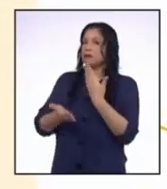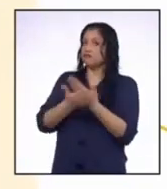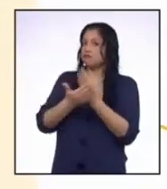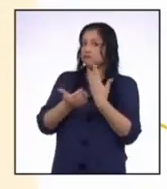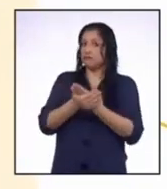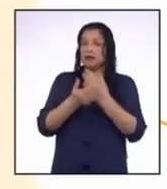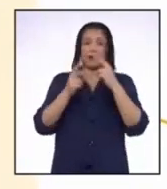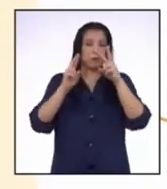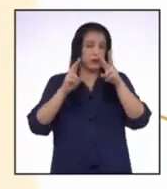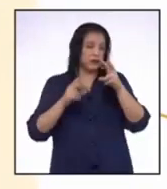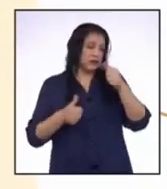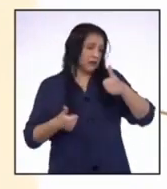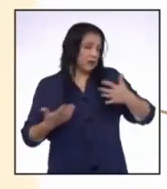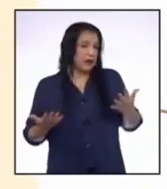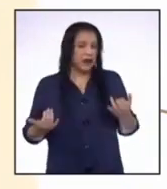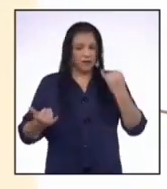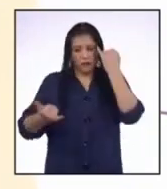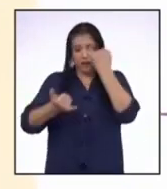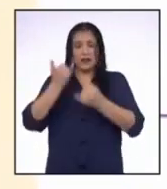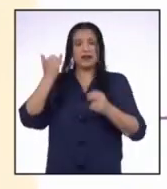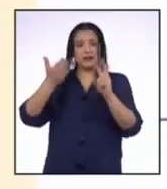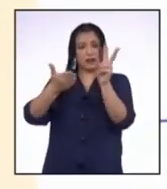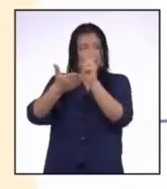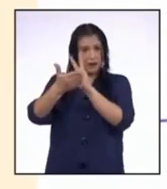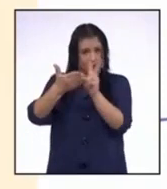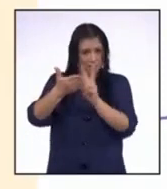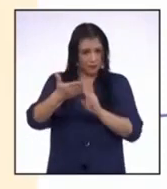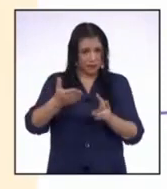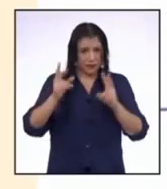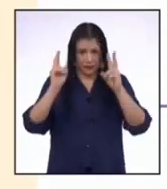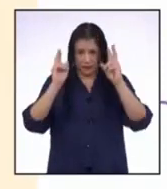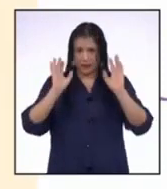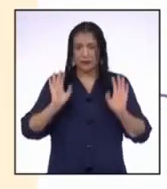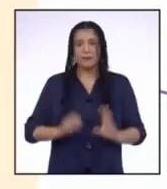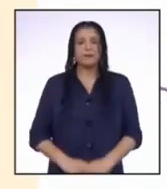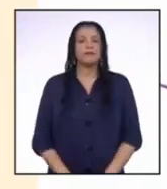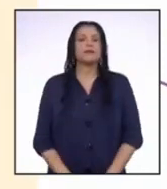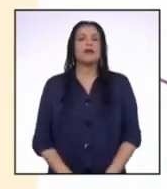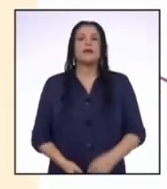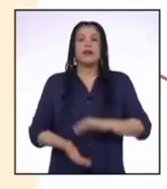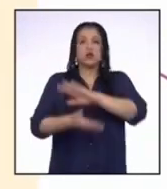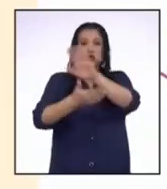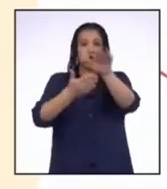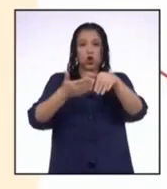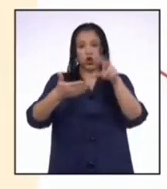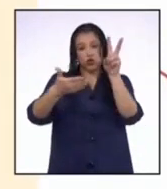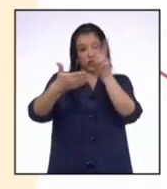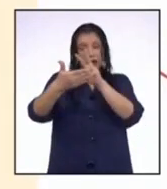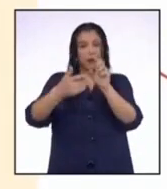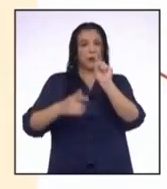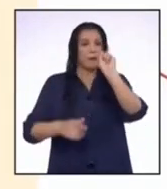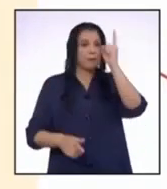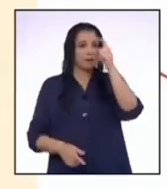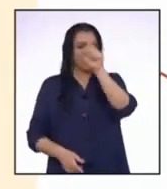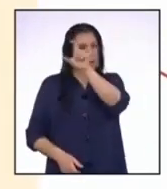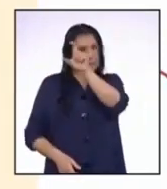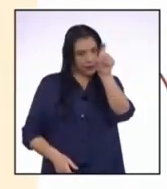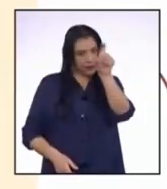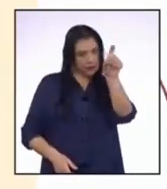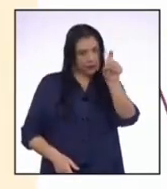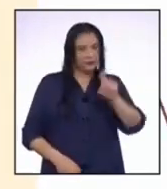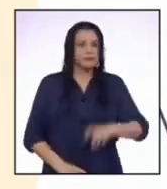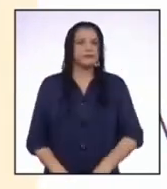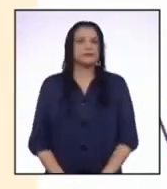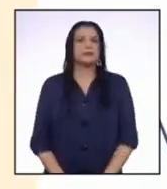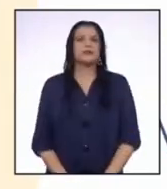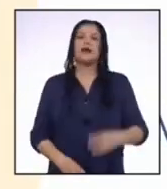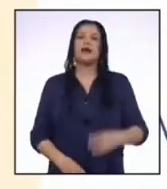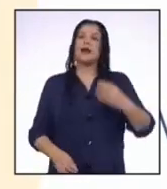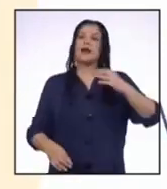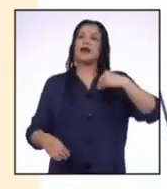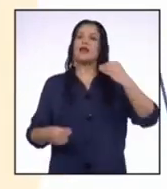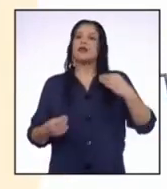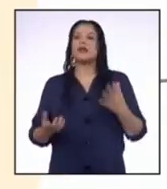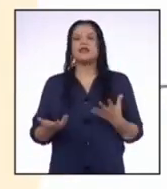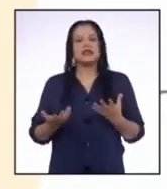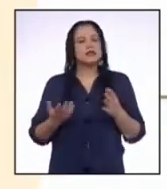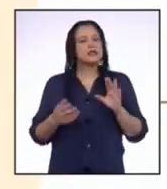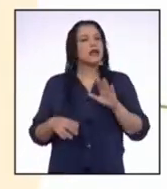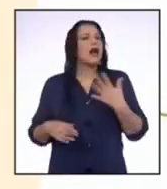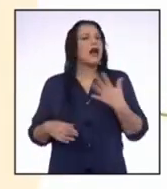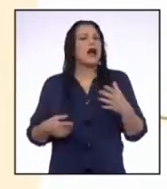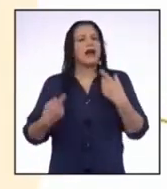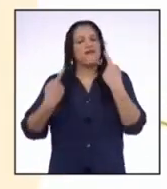es el correcto al finalizar la lectura del texto. Leamos el primer párrafo. En la adolescencia se